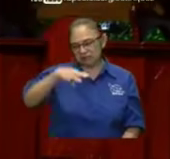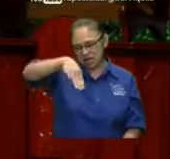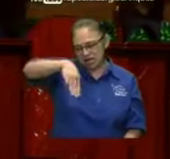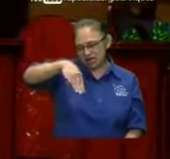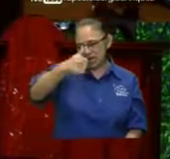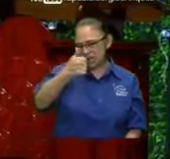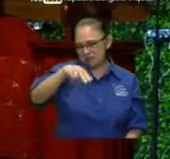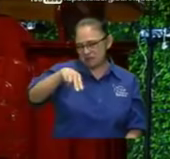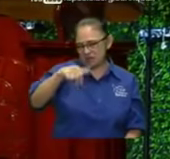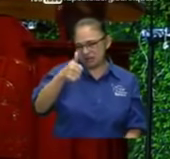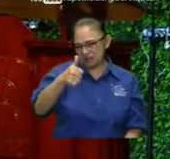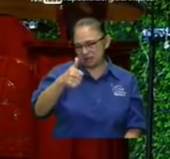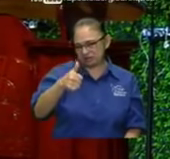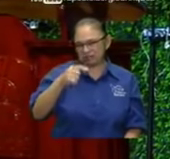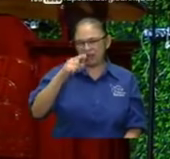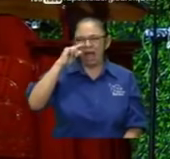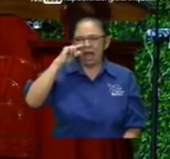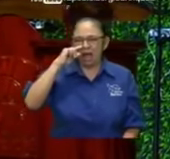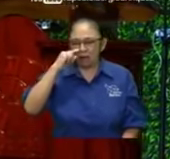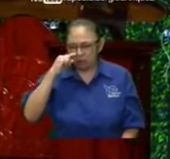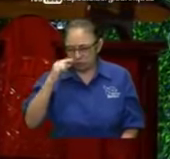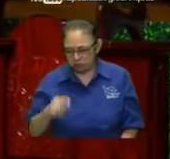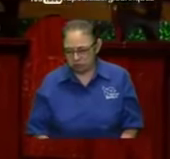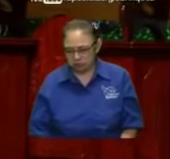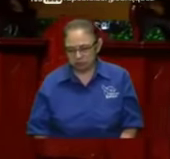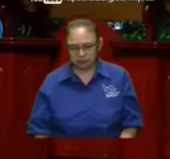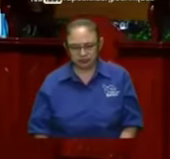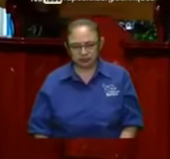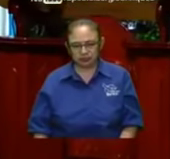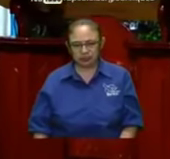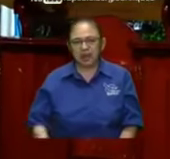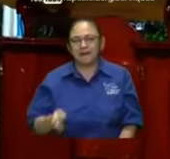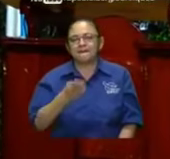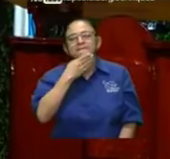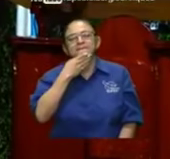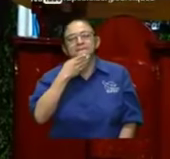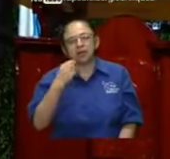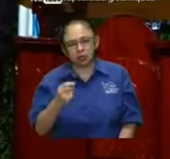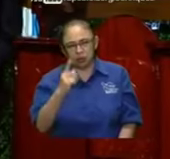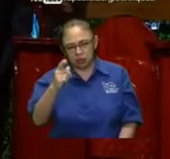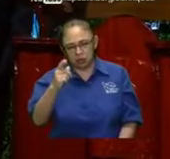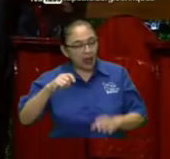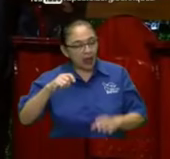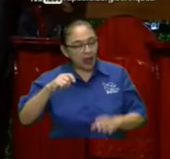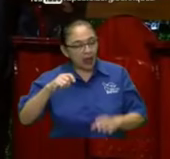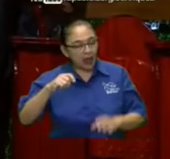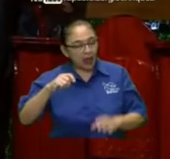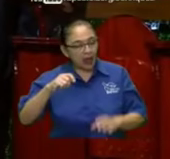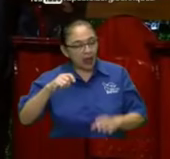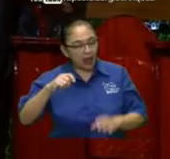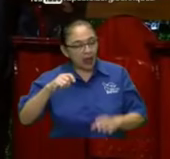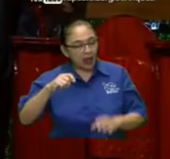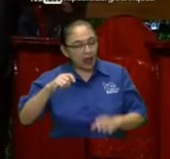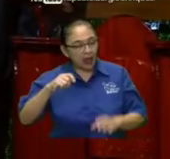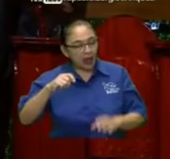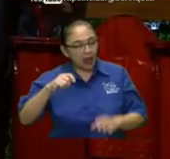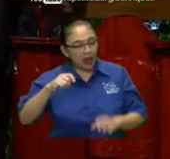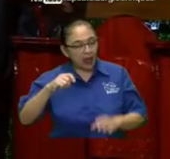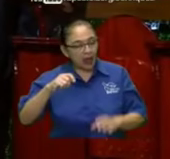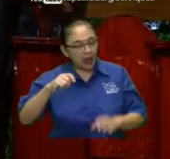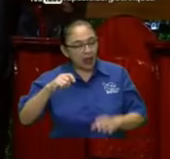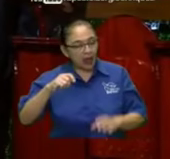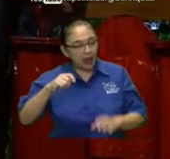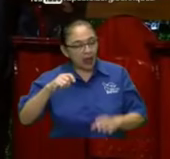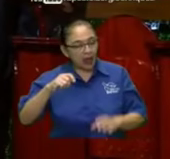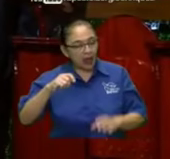nos cayó mal. ¿Por qué mejor no nos ponen una película en lugar de una prédica? ¿Verdad? ¿Por